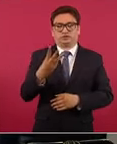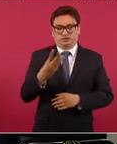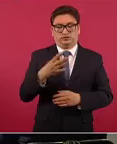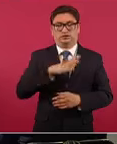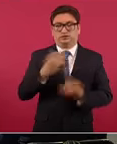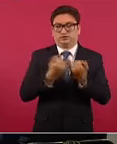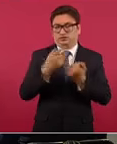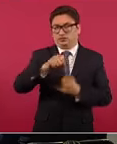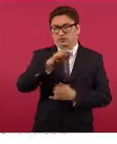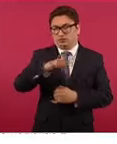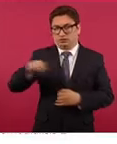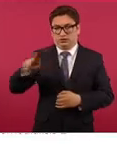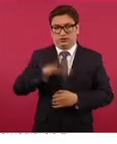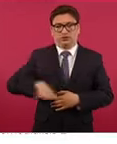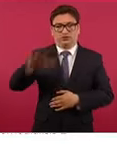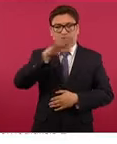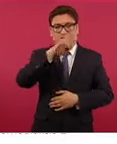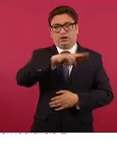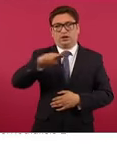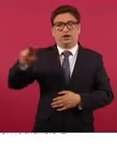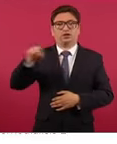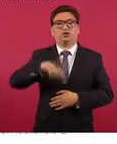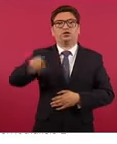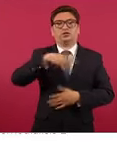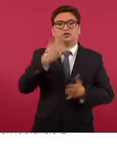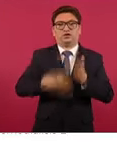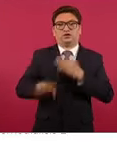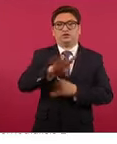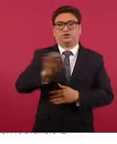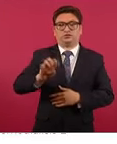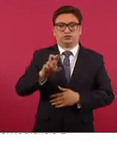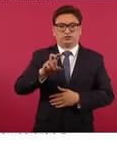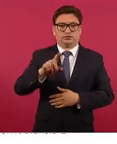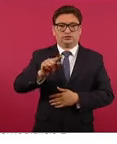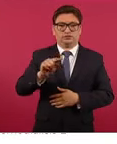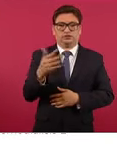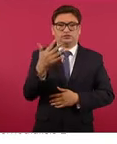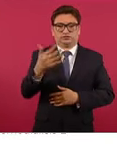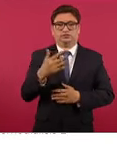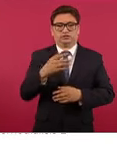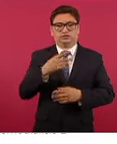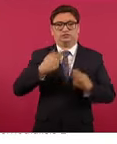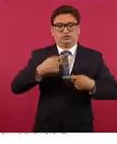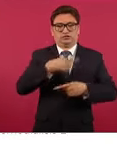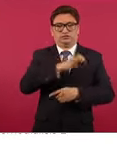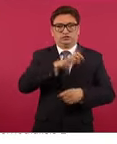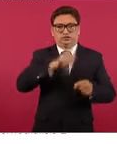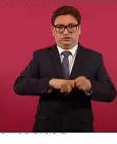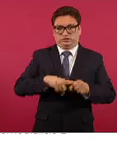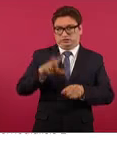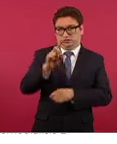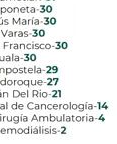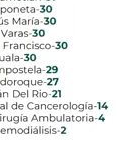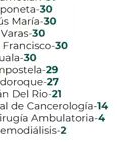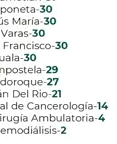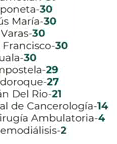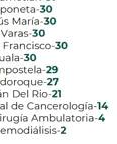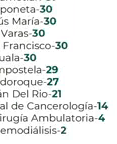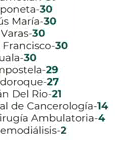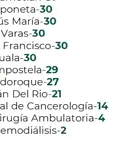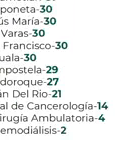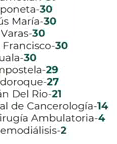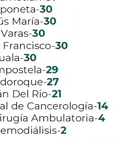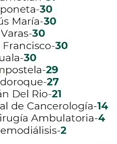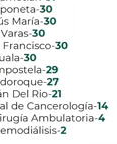es muy particular allá en nayarit nos faltan 475 especialistas de 36 diferentes especialidades